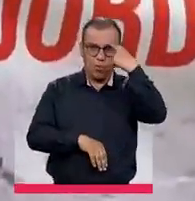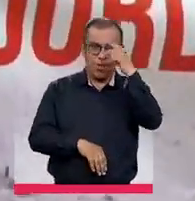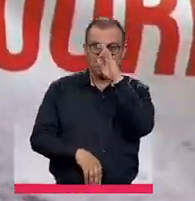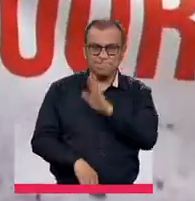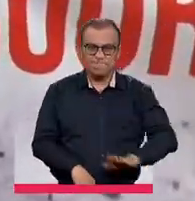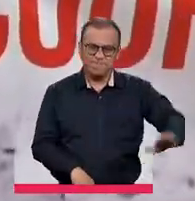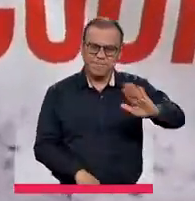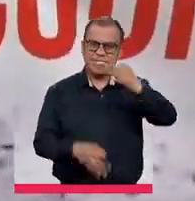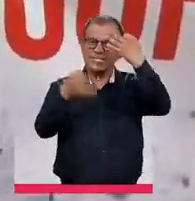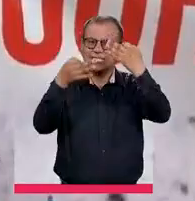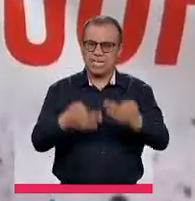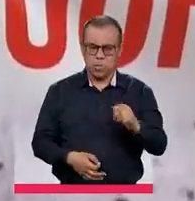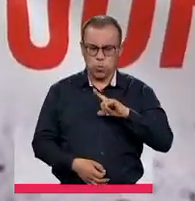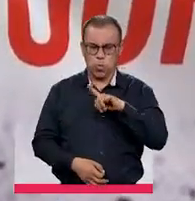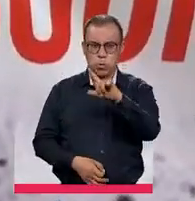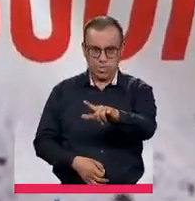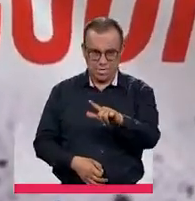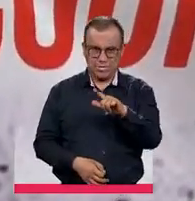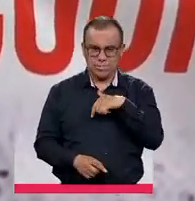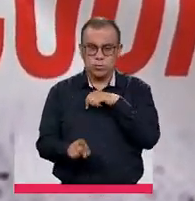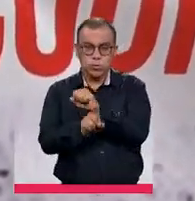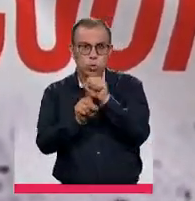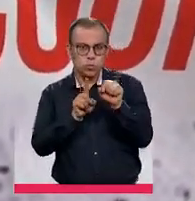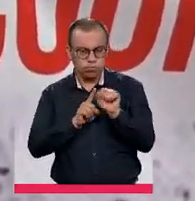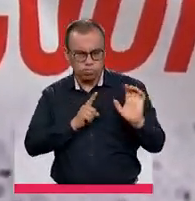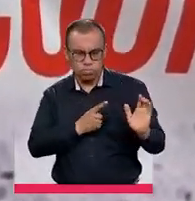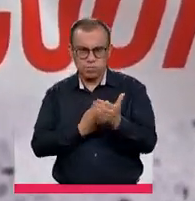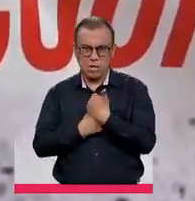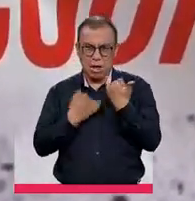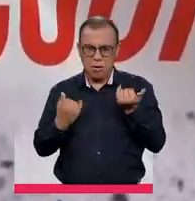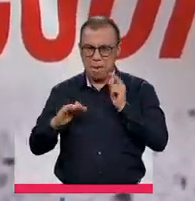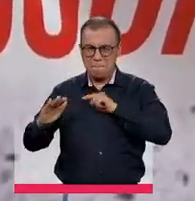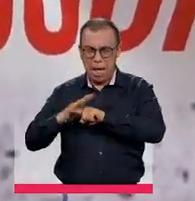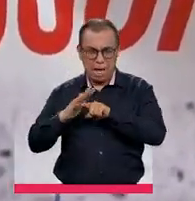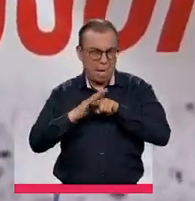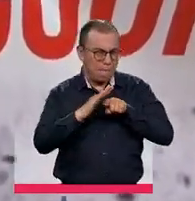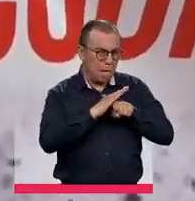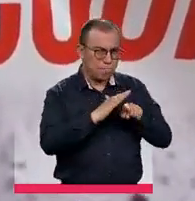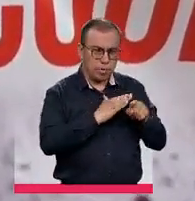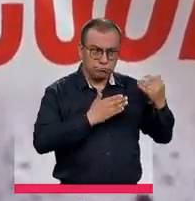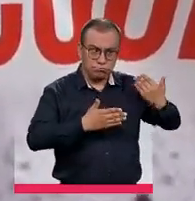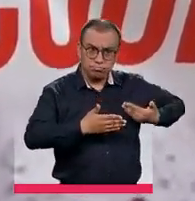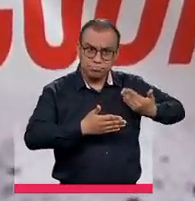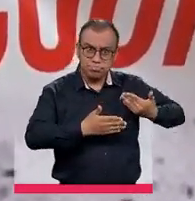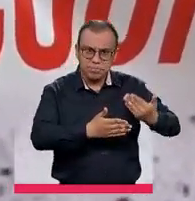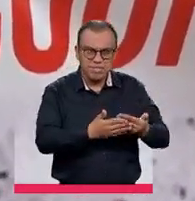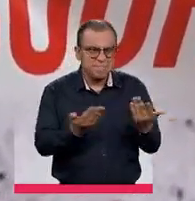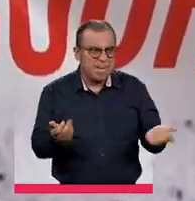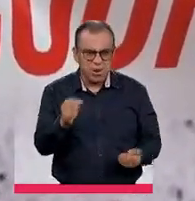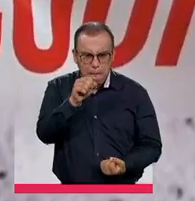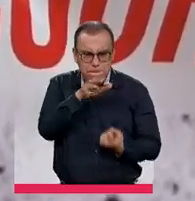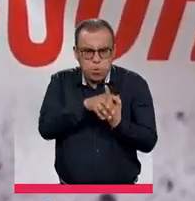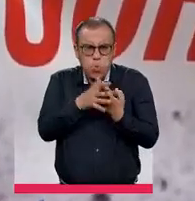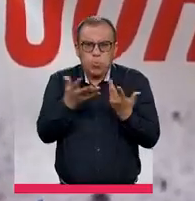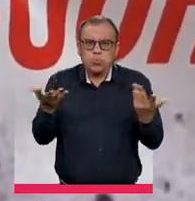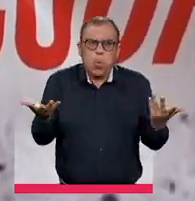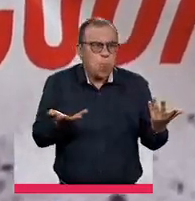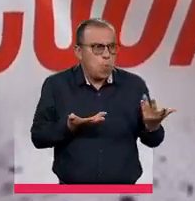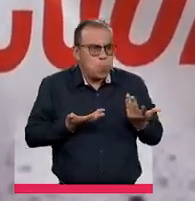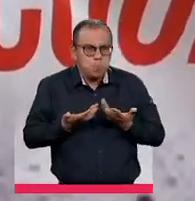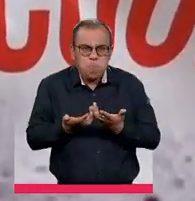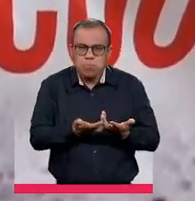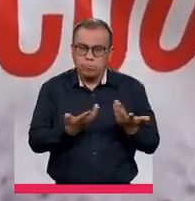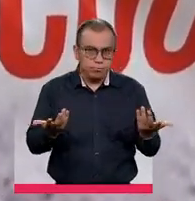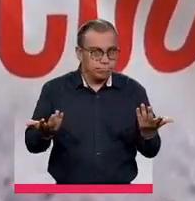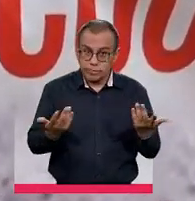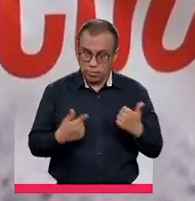más seguridad para los líderes sociales en esta matanza que se viene efectuando, que no sabemos de dónde vienen, pero